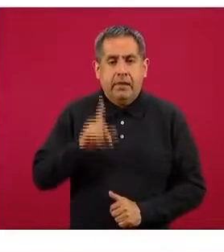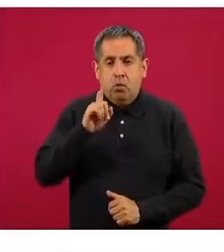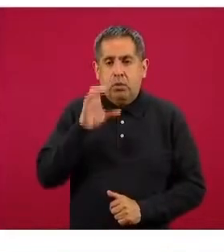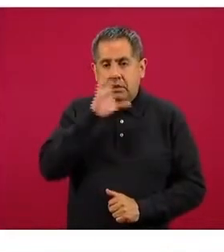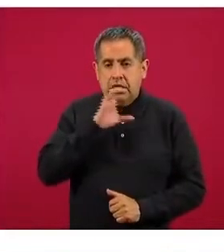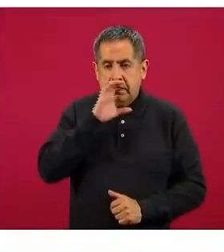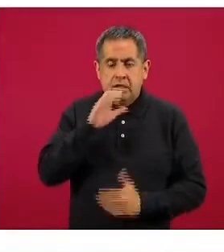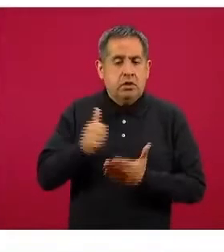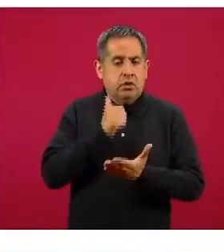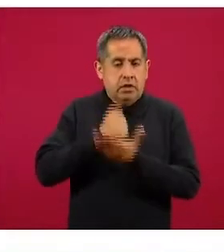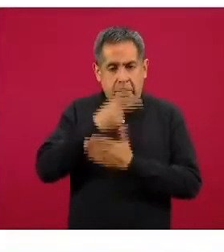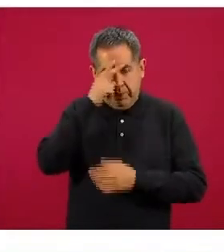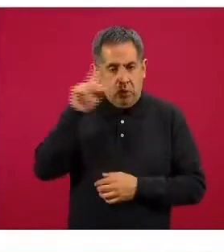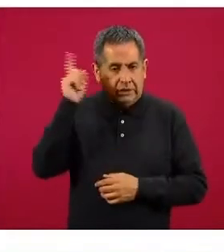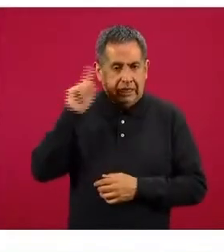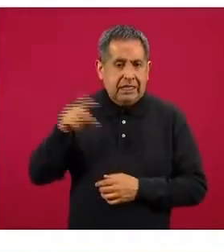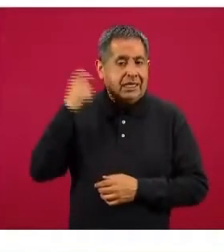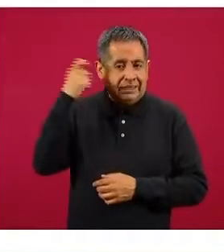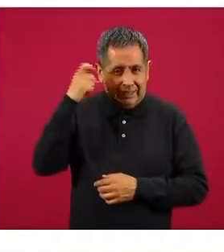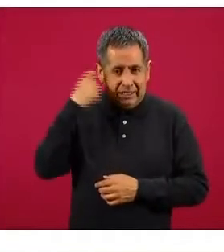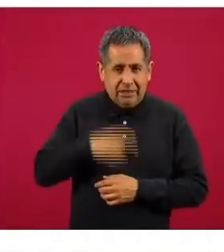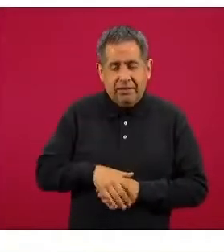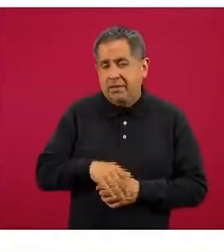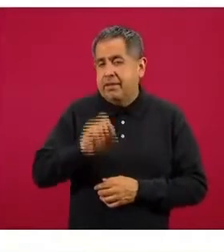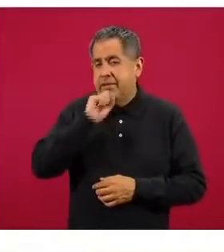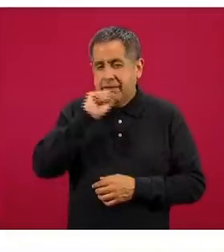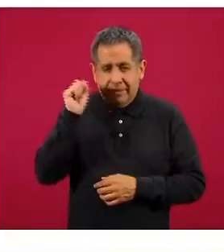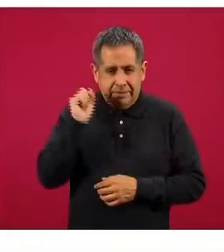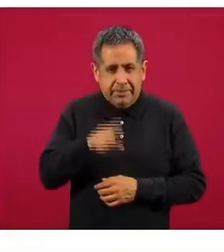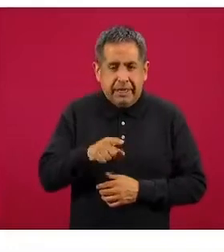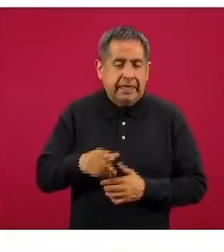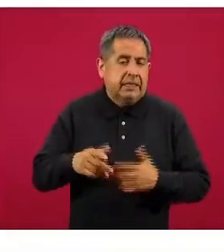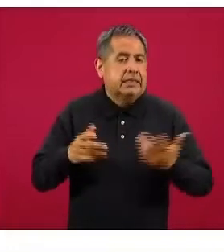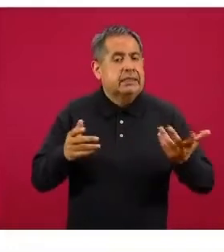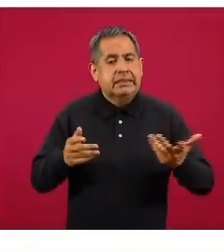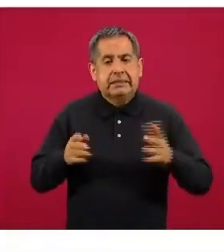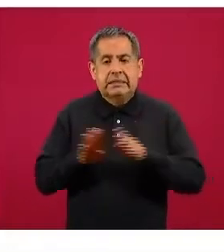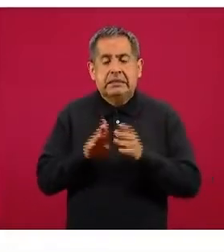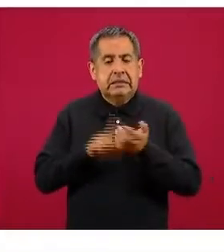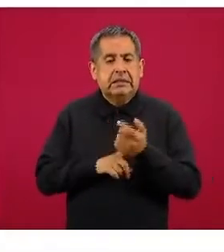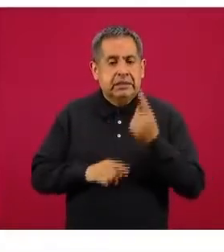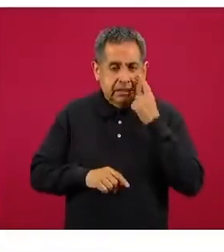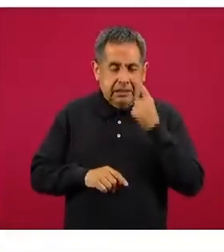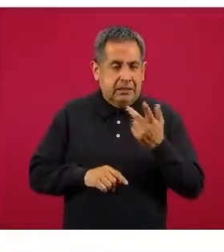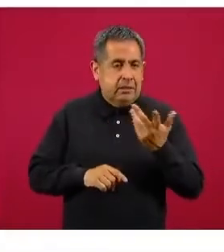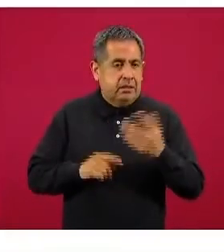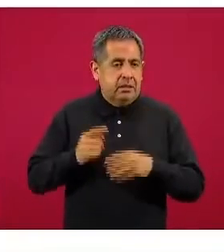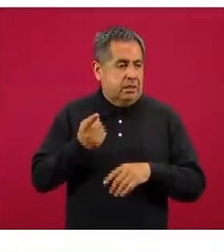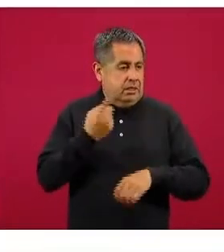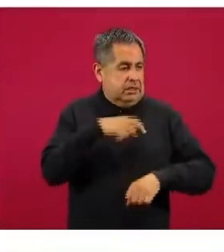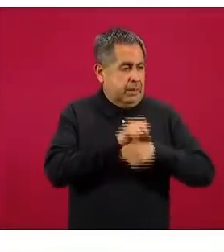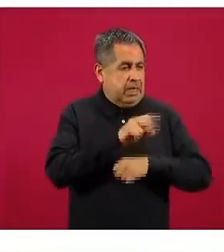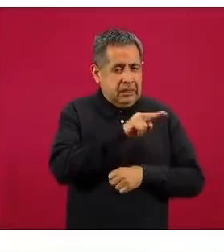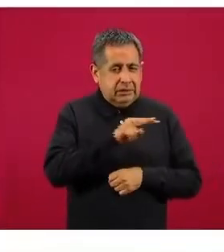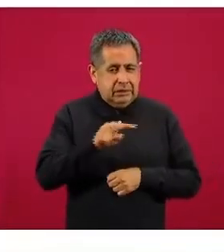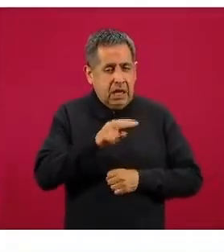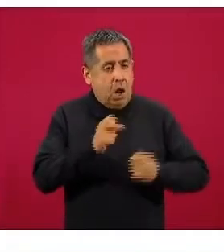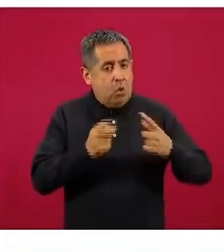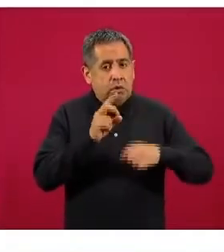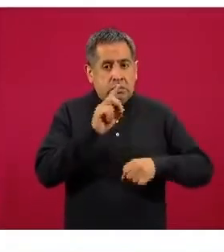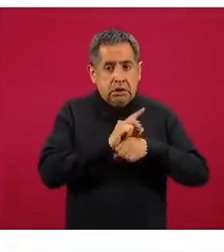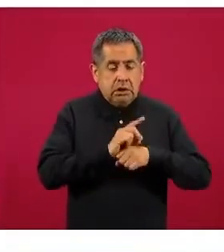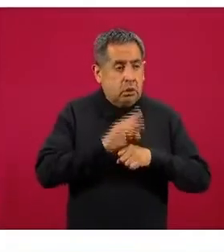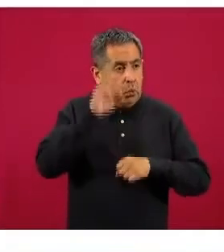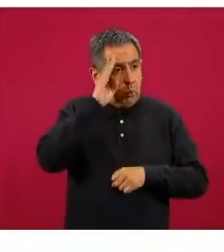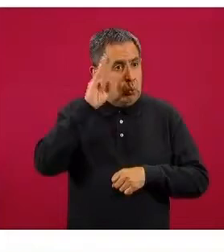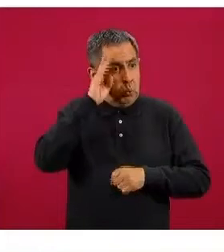Aguascalientes, Ciudad de México, Zacatecas y Querétaro, también observamos en algunas semanas o en algunos días el incremento